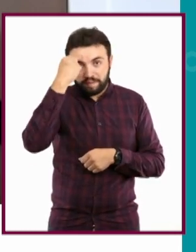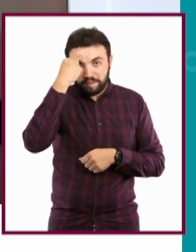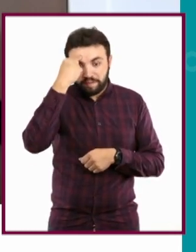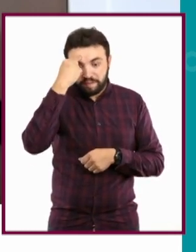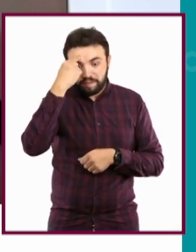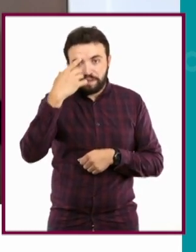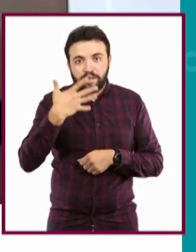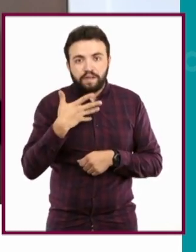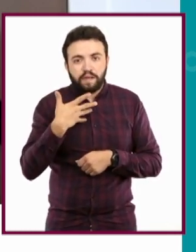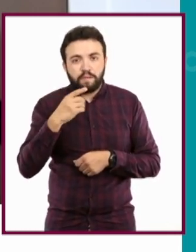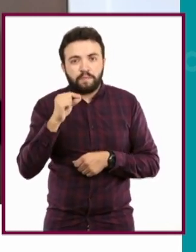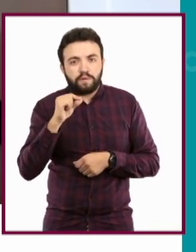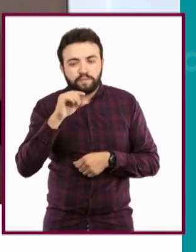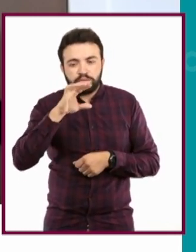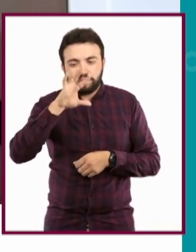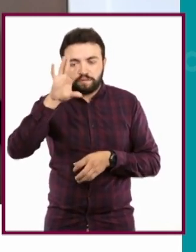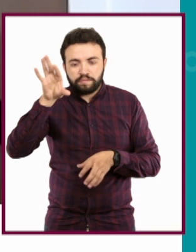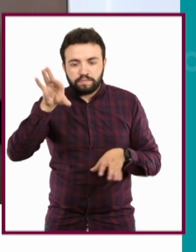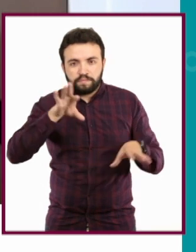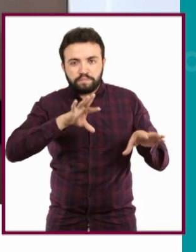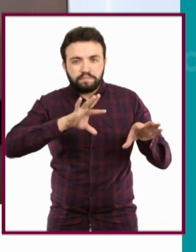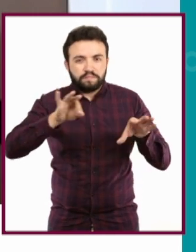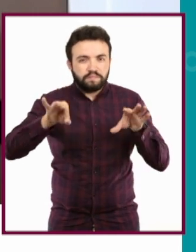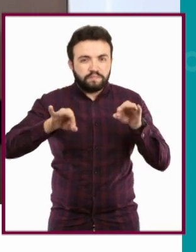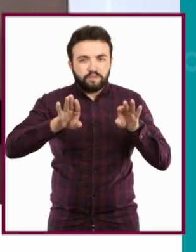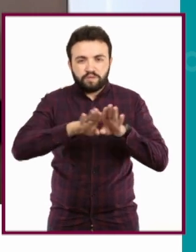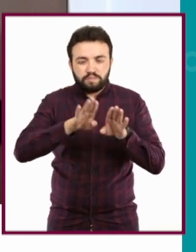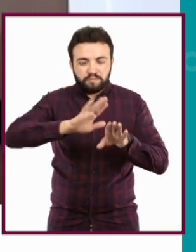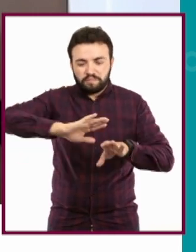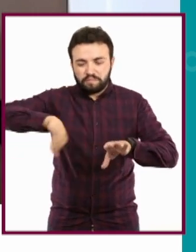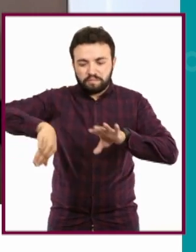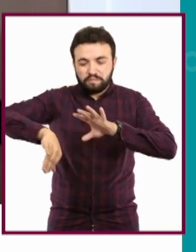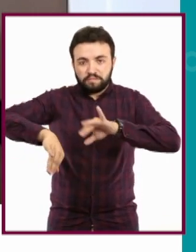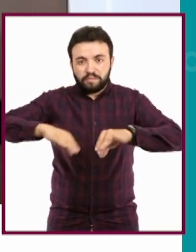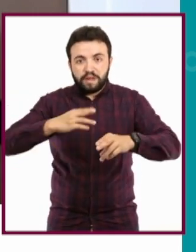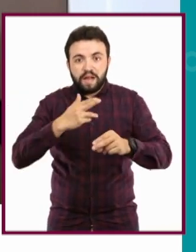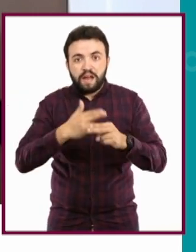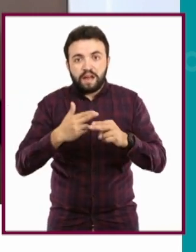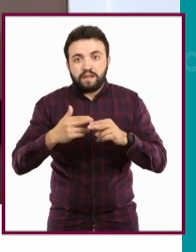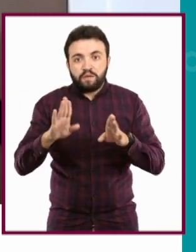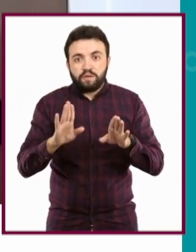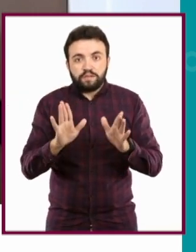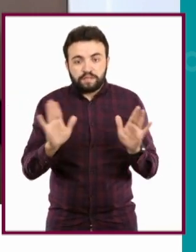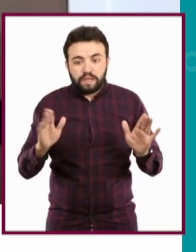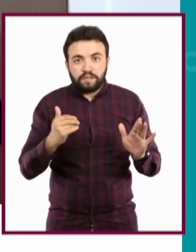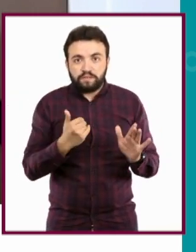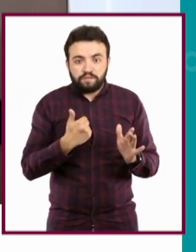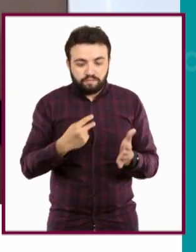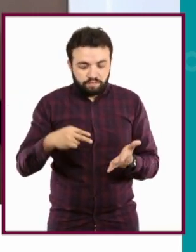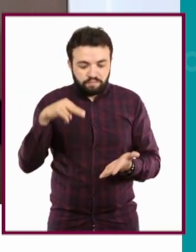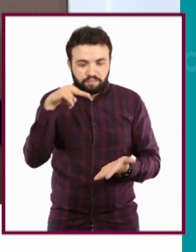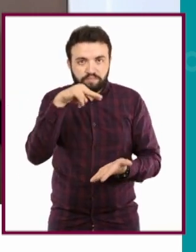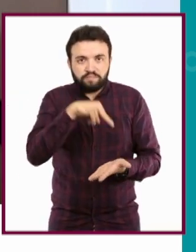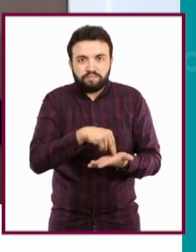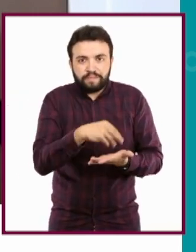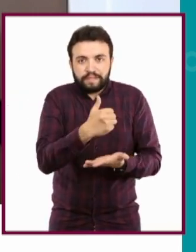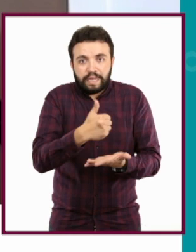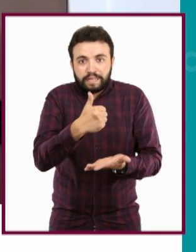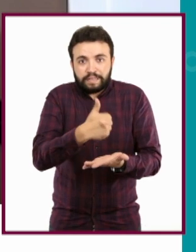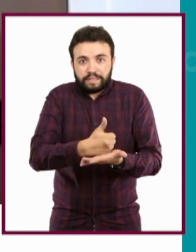va encontrando un centro desde el cual puedo mirar las cosas de otra manera, mirar